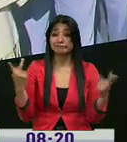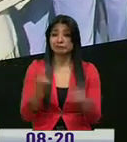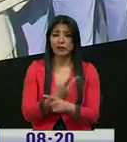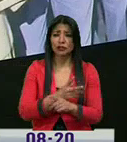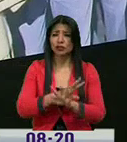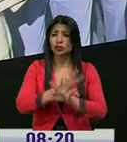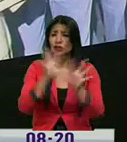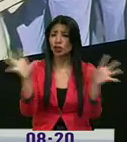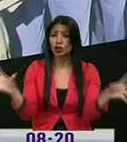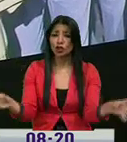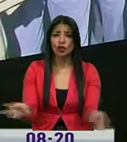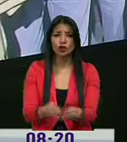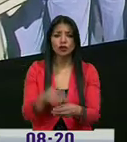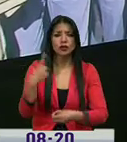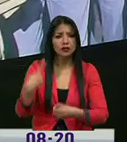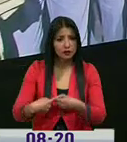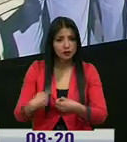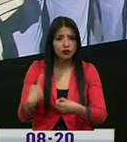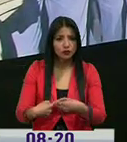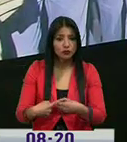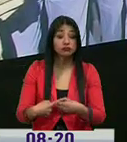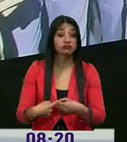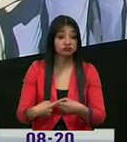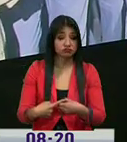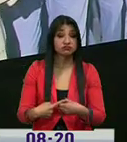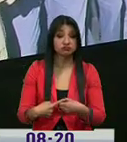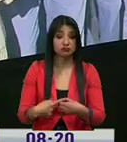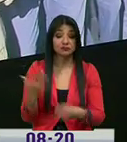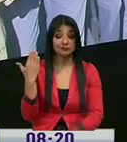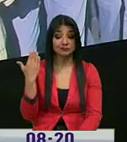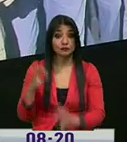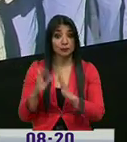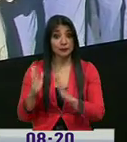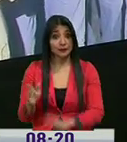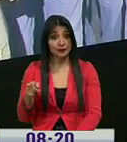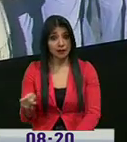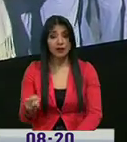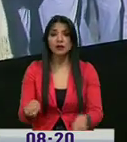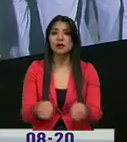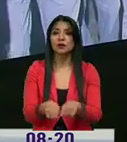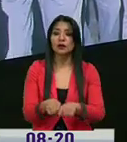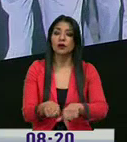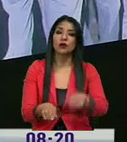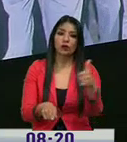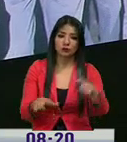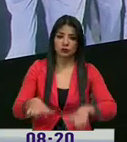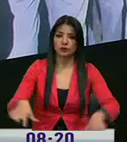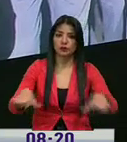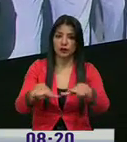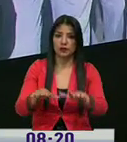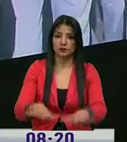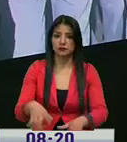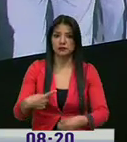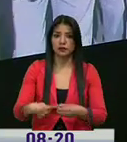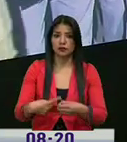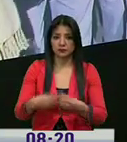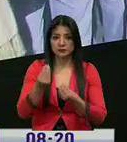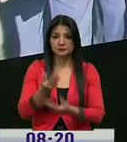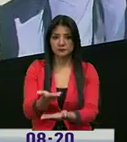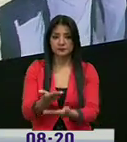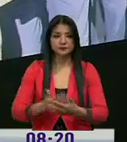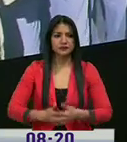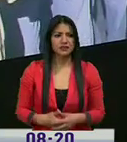en toda la ciudad. Lo mismo sucedió en su momento con Sofía, ahora es el caso de Andrea en otro punto de la ciudad. Adelante.